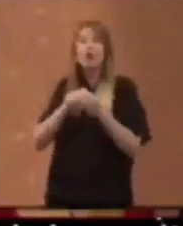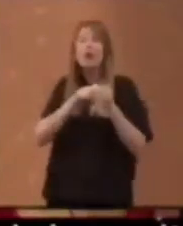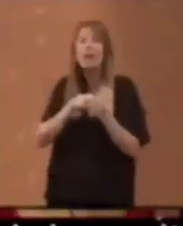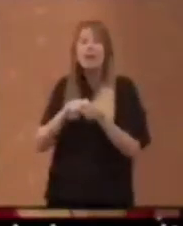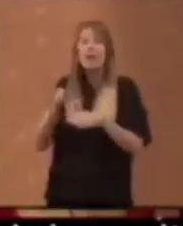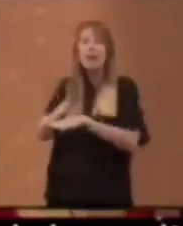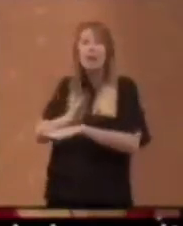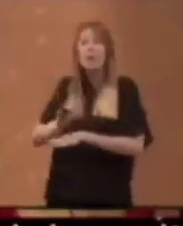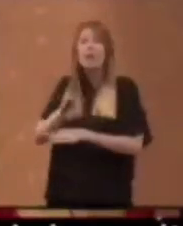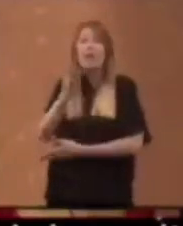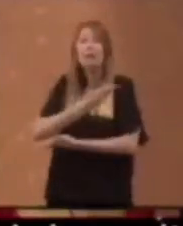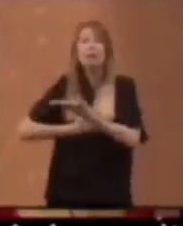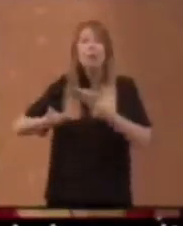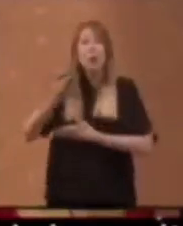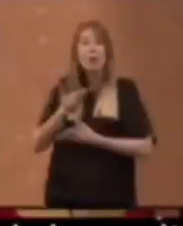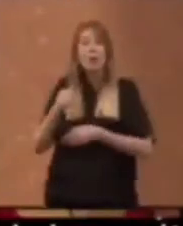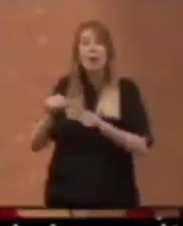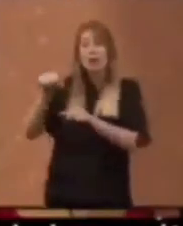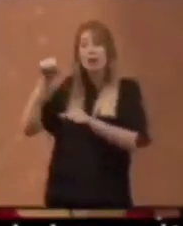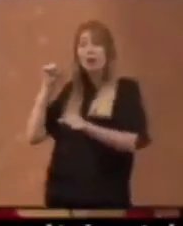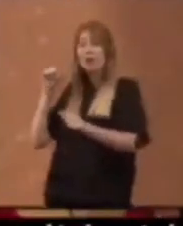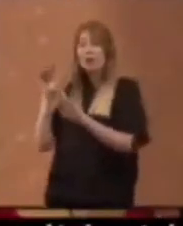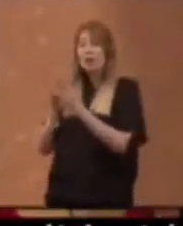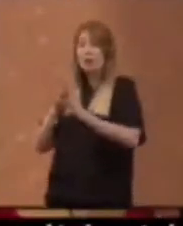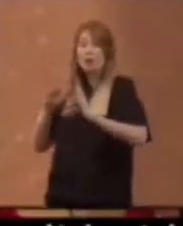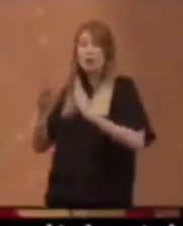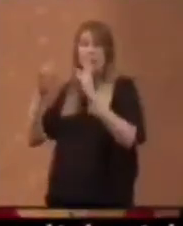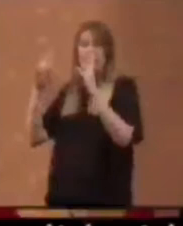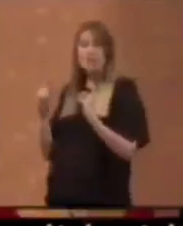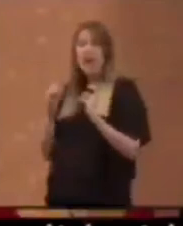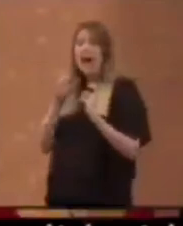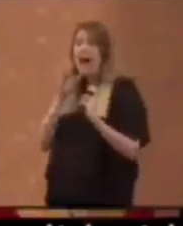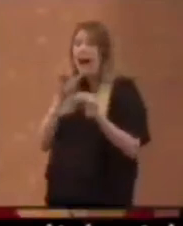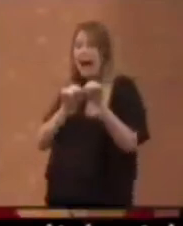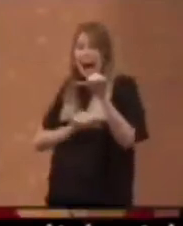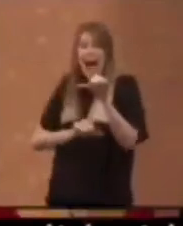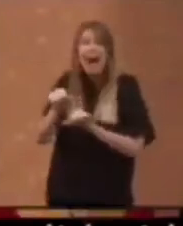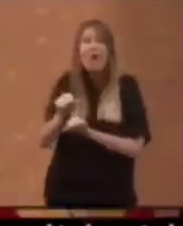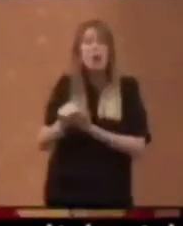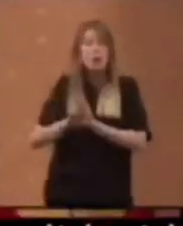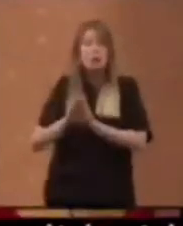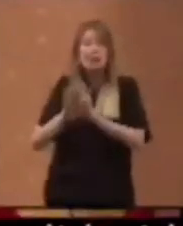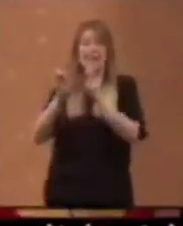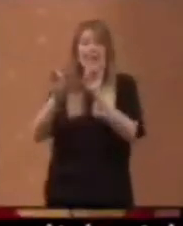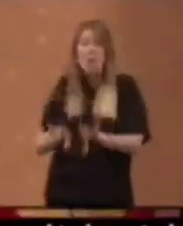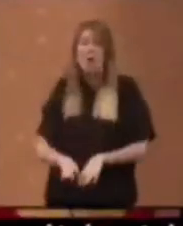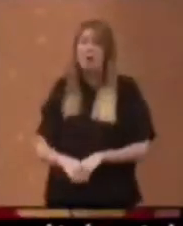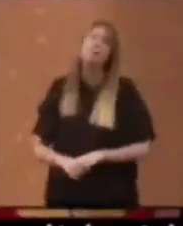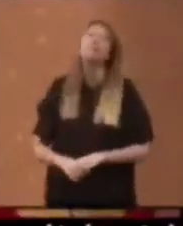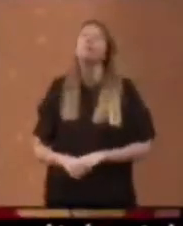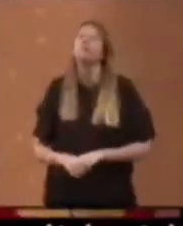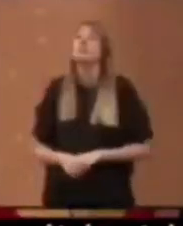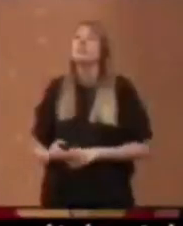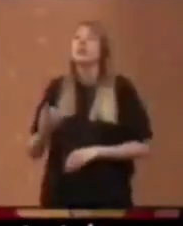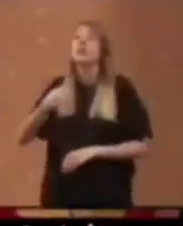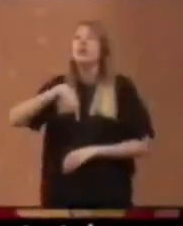la cooperación que hemos vivido más que nunca, pasen al centro de nuestras vidas. Está en nuestras manos que la